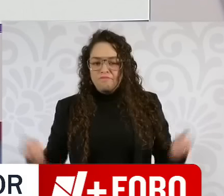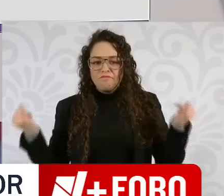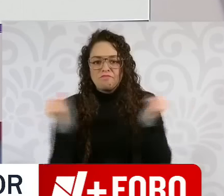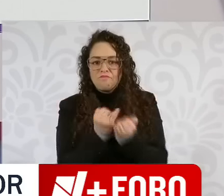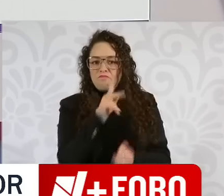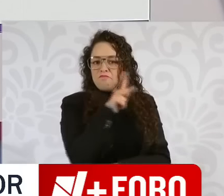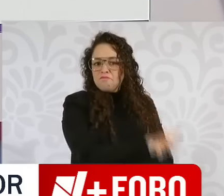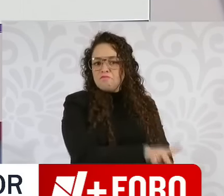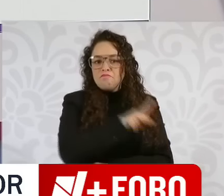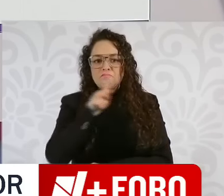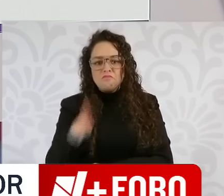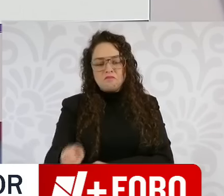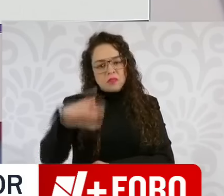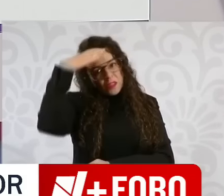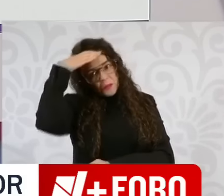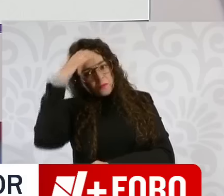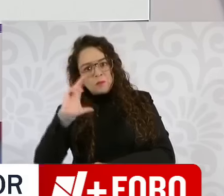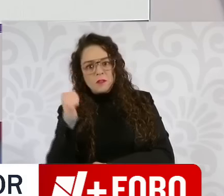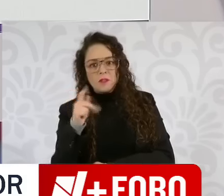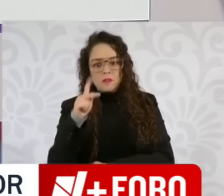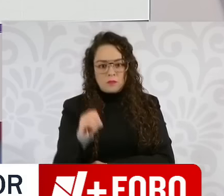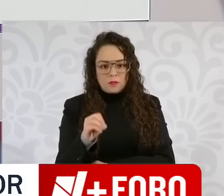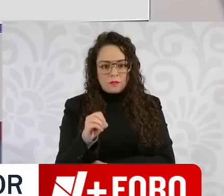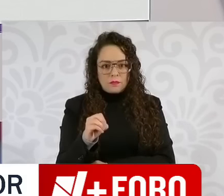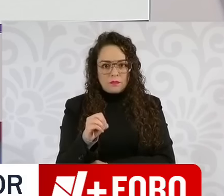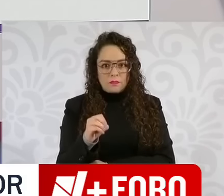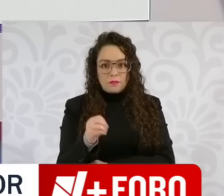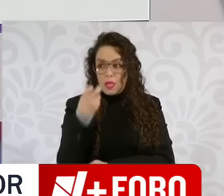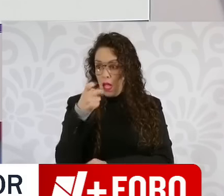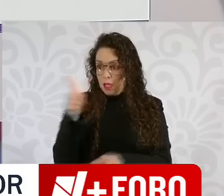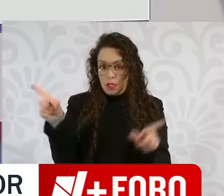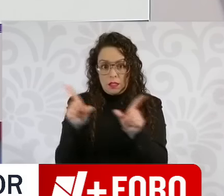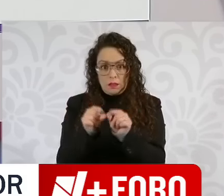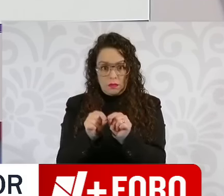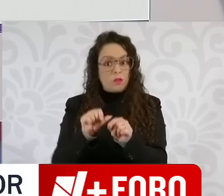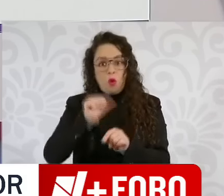presidenta lo que será la Secretaría de Anticorrupción y de Buen